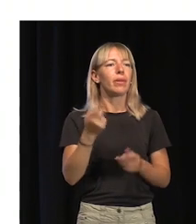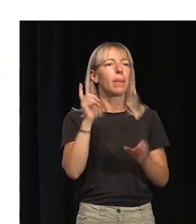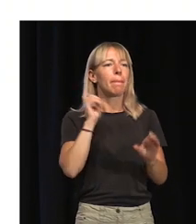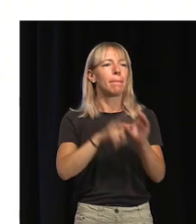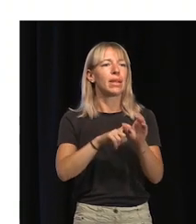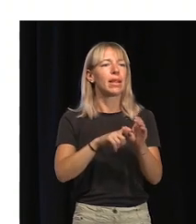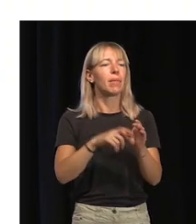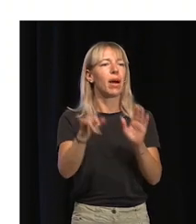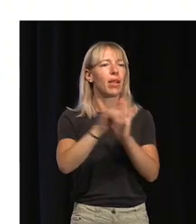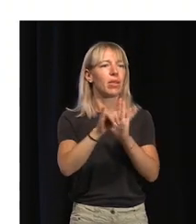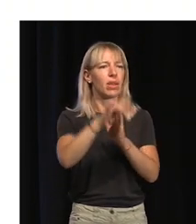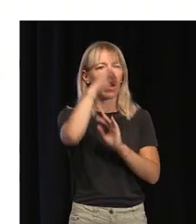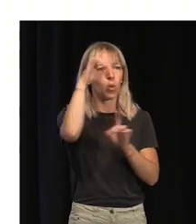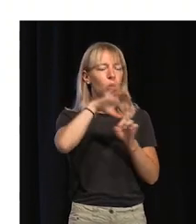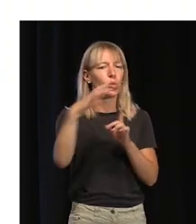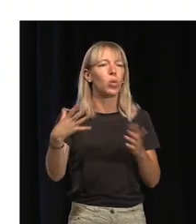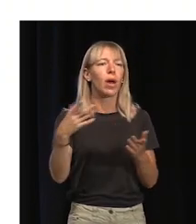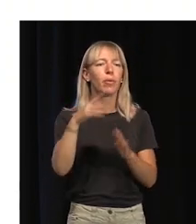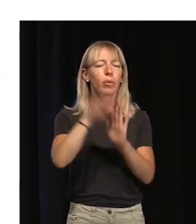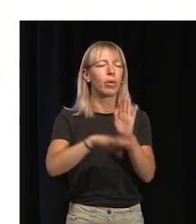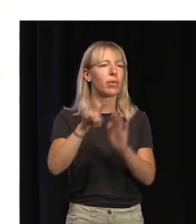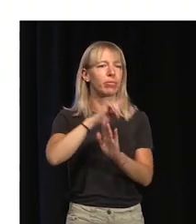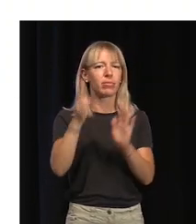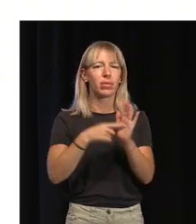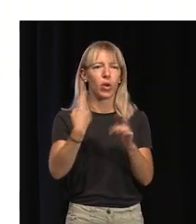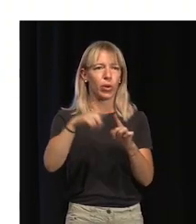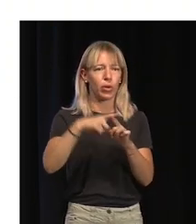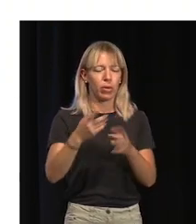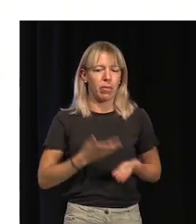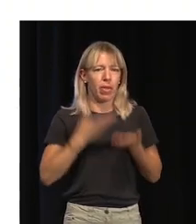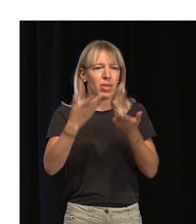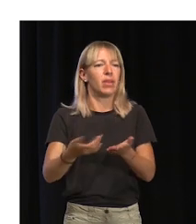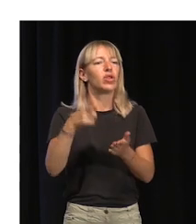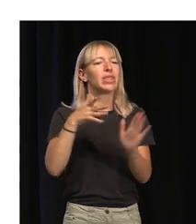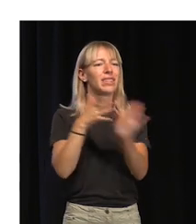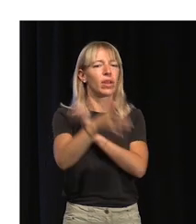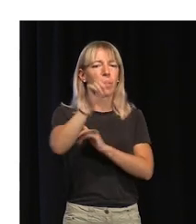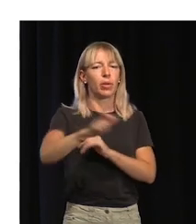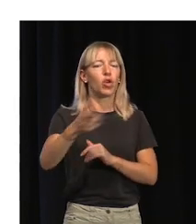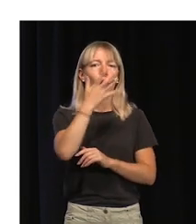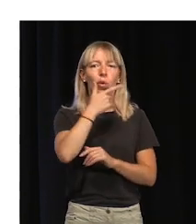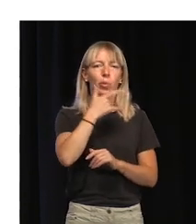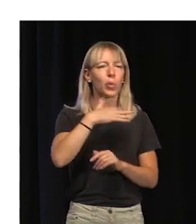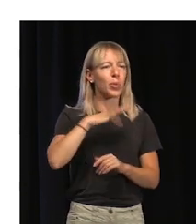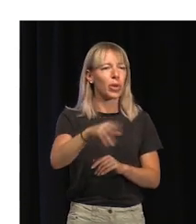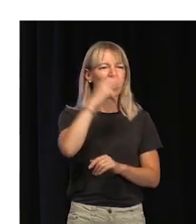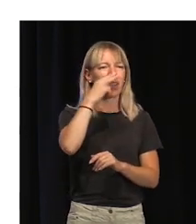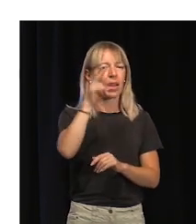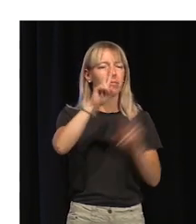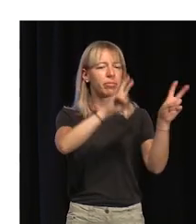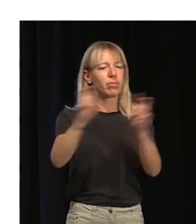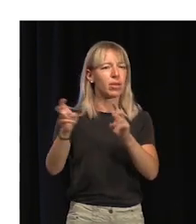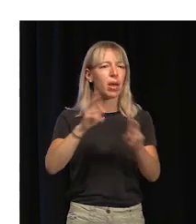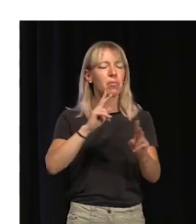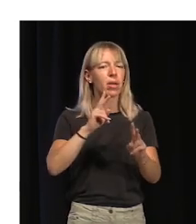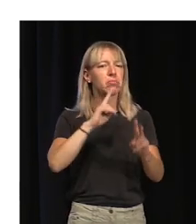participar en Acerca Cultura, participar en toda la programación que estáis ofreciendo, les supone para muchas personas poder conocer e interesarse por otros temas que dan